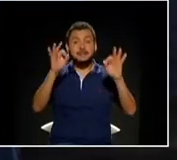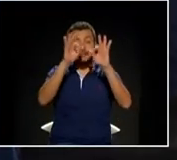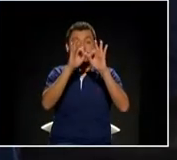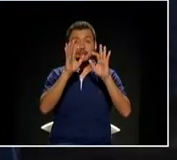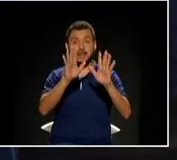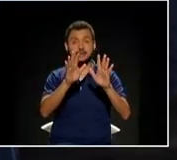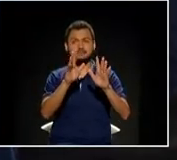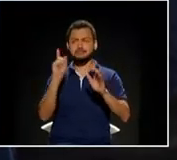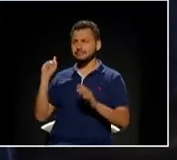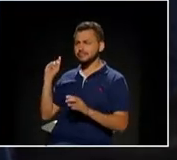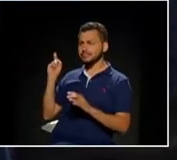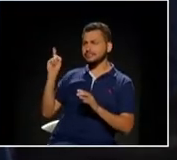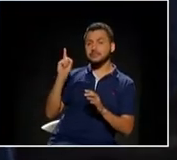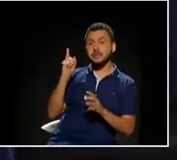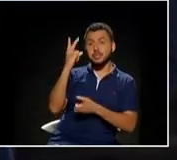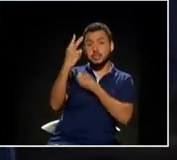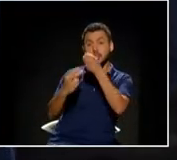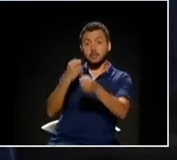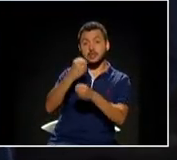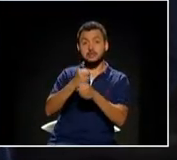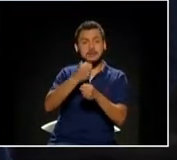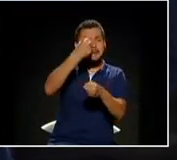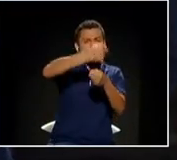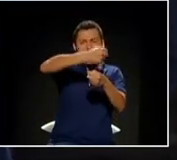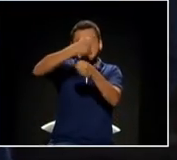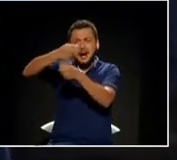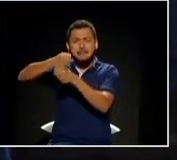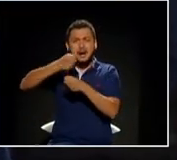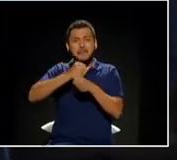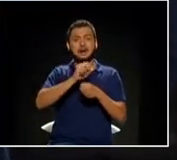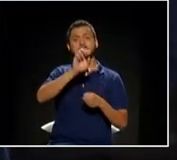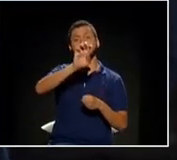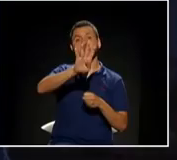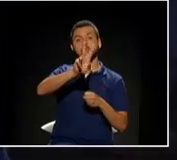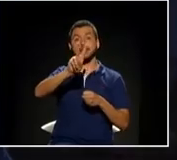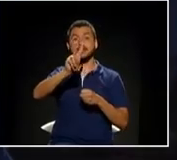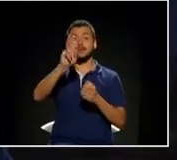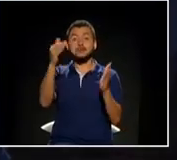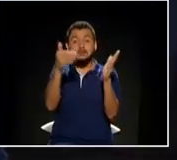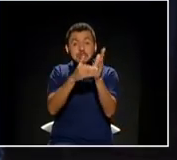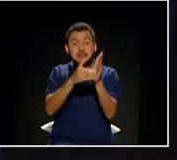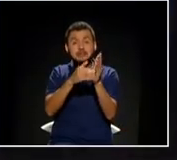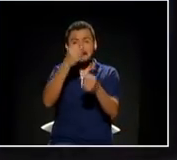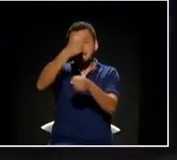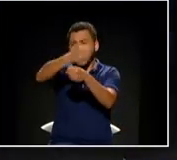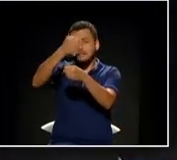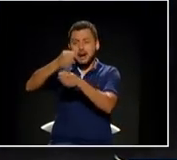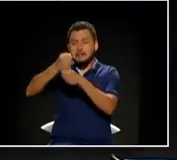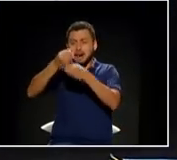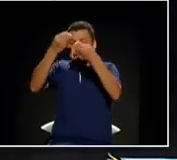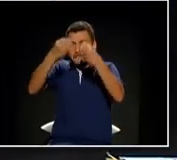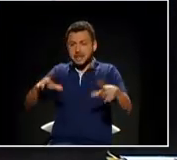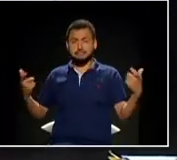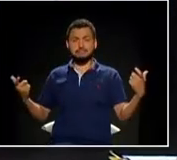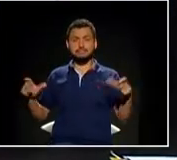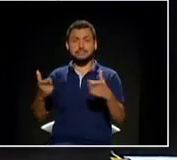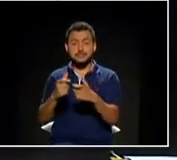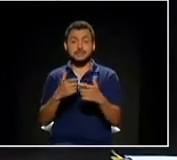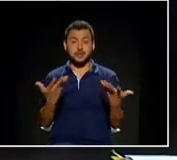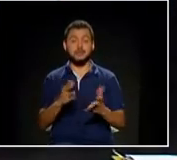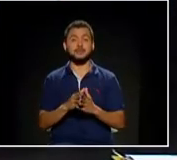años se han perdido 40.000 empleos en medellín esa es una de las tareas importantes varias de las mencionadas por alfredo son alternativas